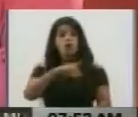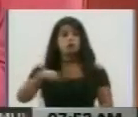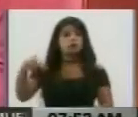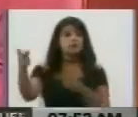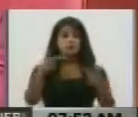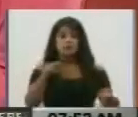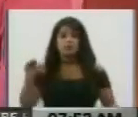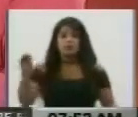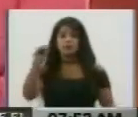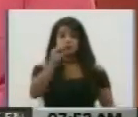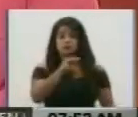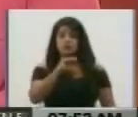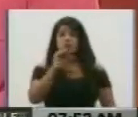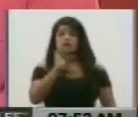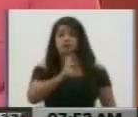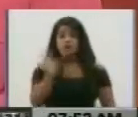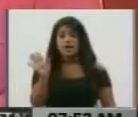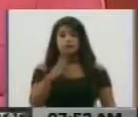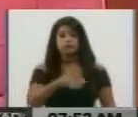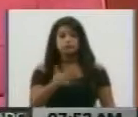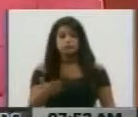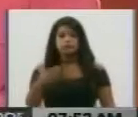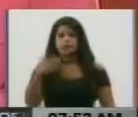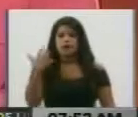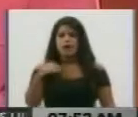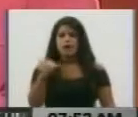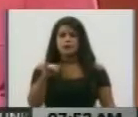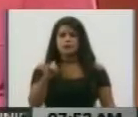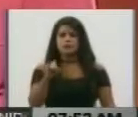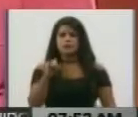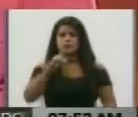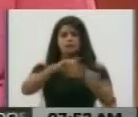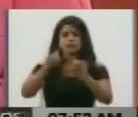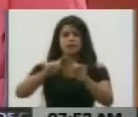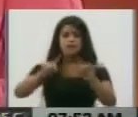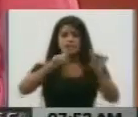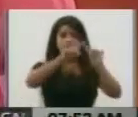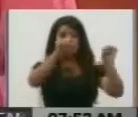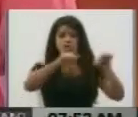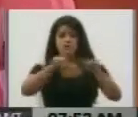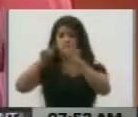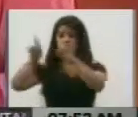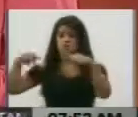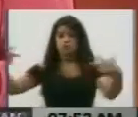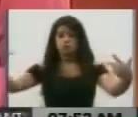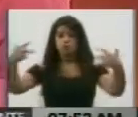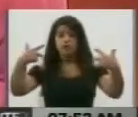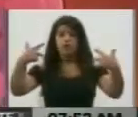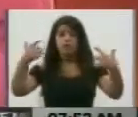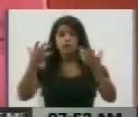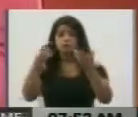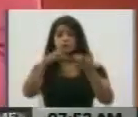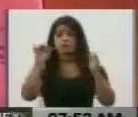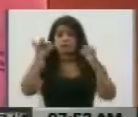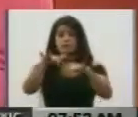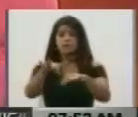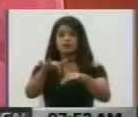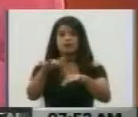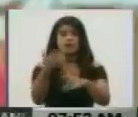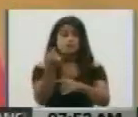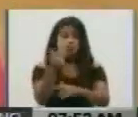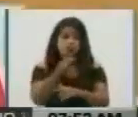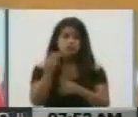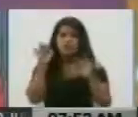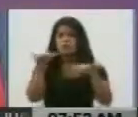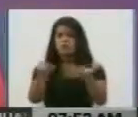invitados. Hemos dispuesto de monitores en las afueras de la sala, por si acaso va mucha gente, y si no nos va mucha, igual serán